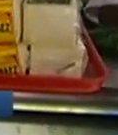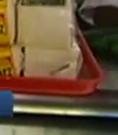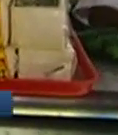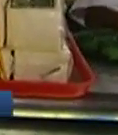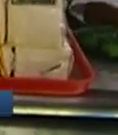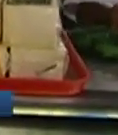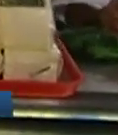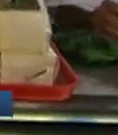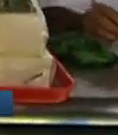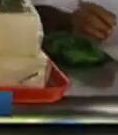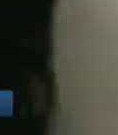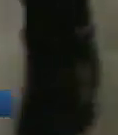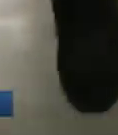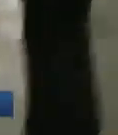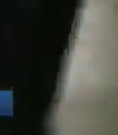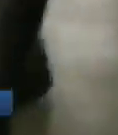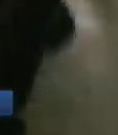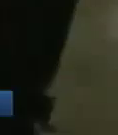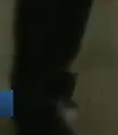permisos.